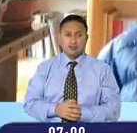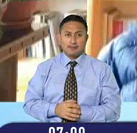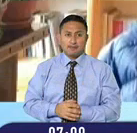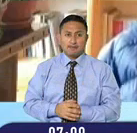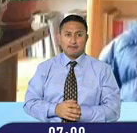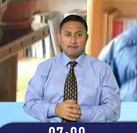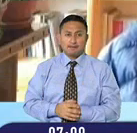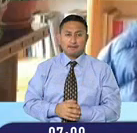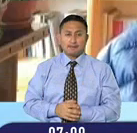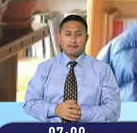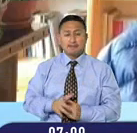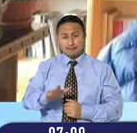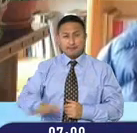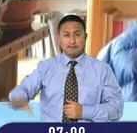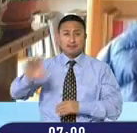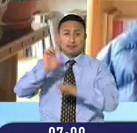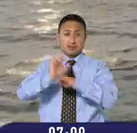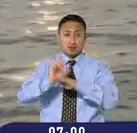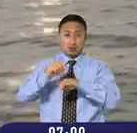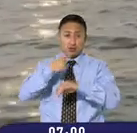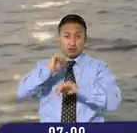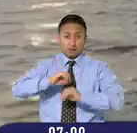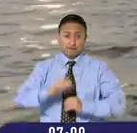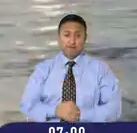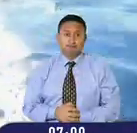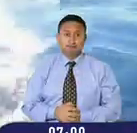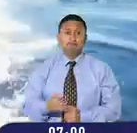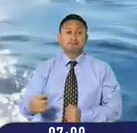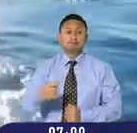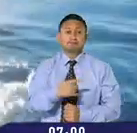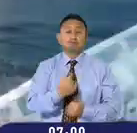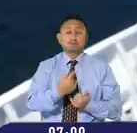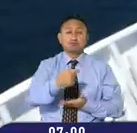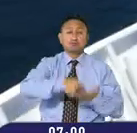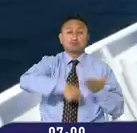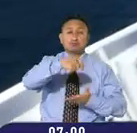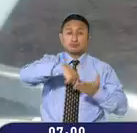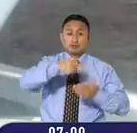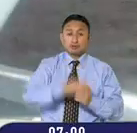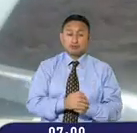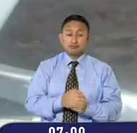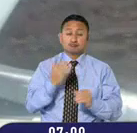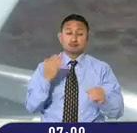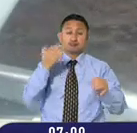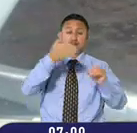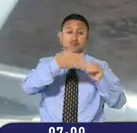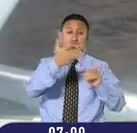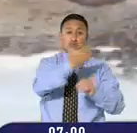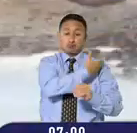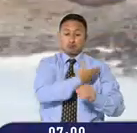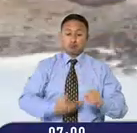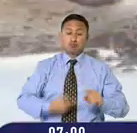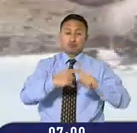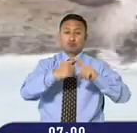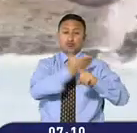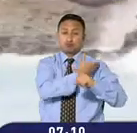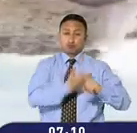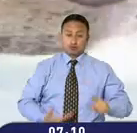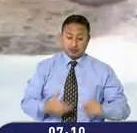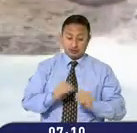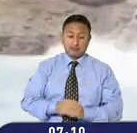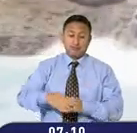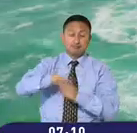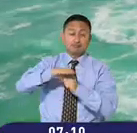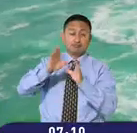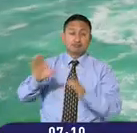en el área que el Ecuador ya ha declarado. En este contexto, a la firma del decreto asistirán mandatarios, exmandatarios y cancilleres